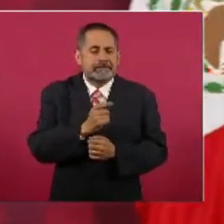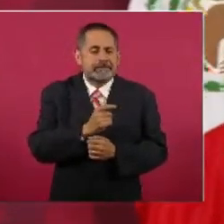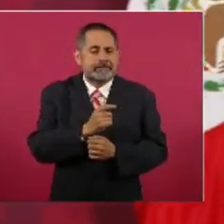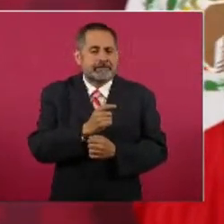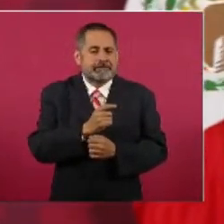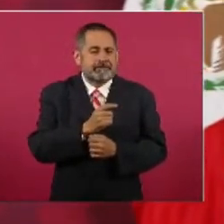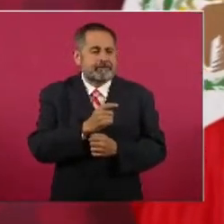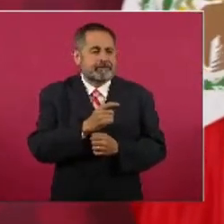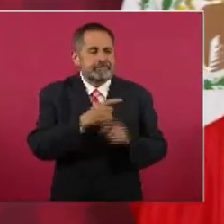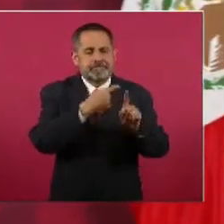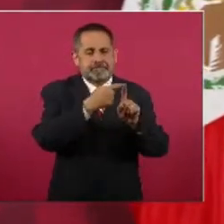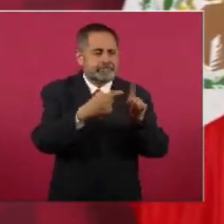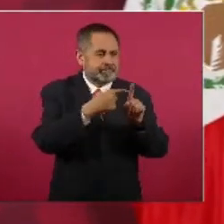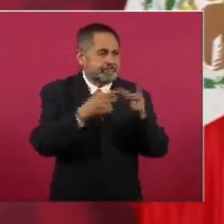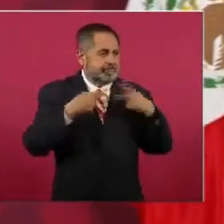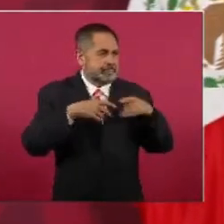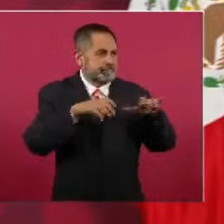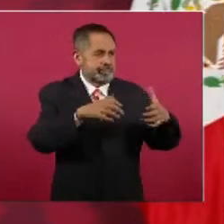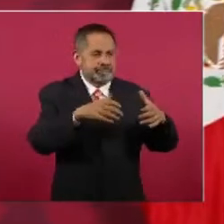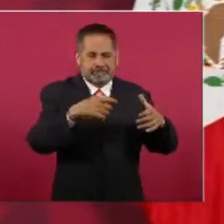la clase media